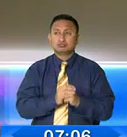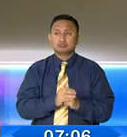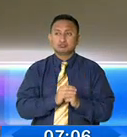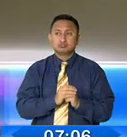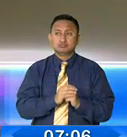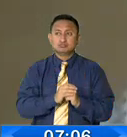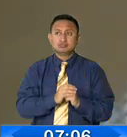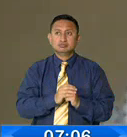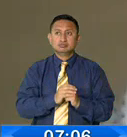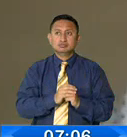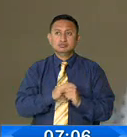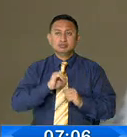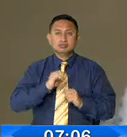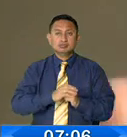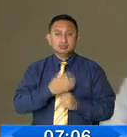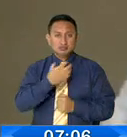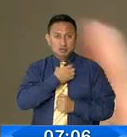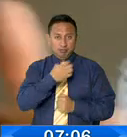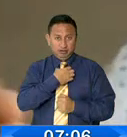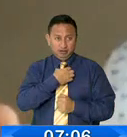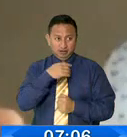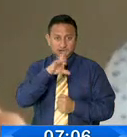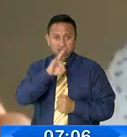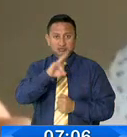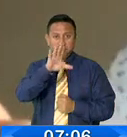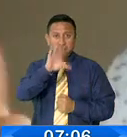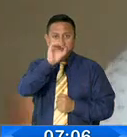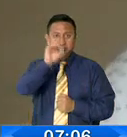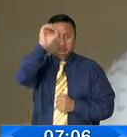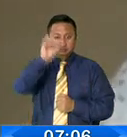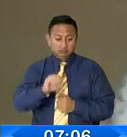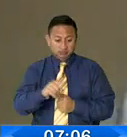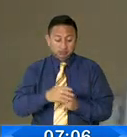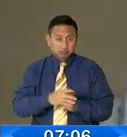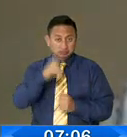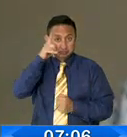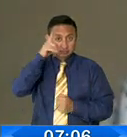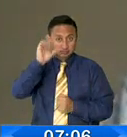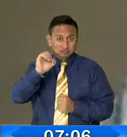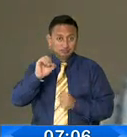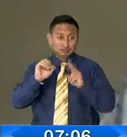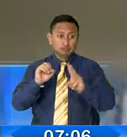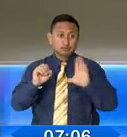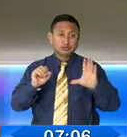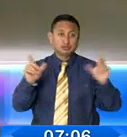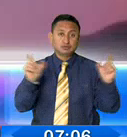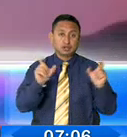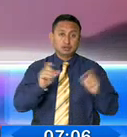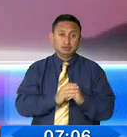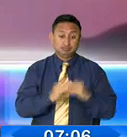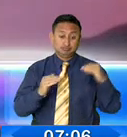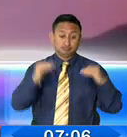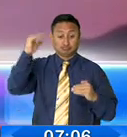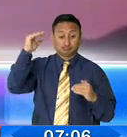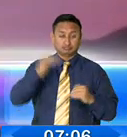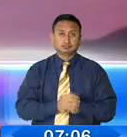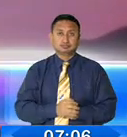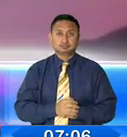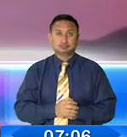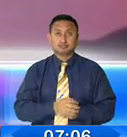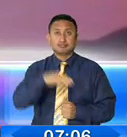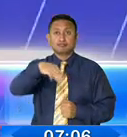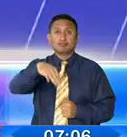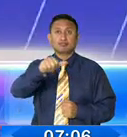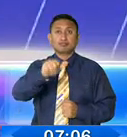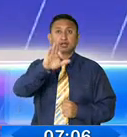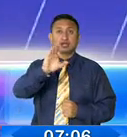una cifra sorpresiva de 75% Guillermo Lasso a 25% Andrés Arauz. Su colega Mateo Lecuán